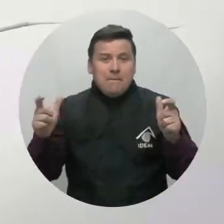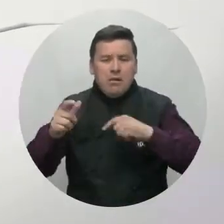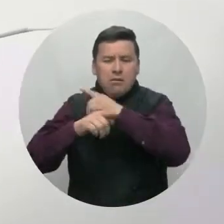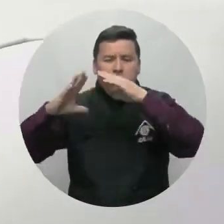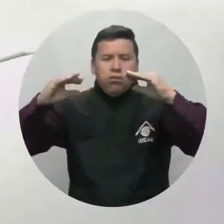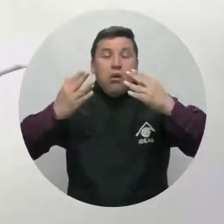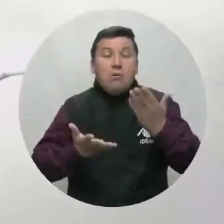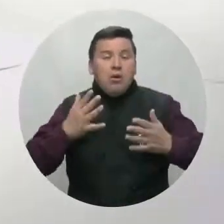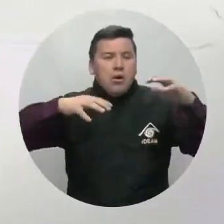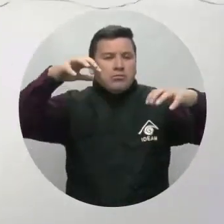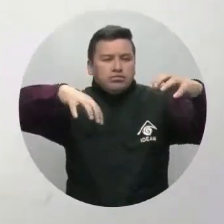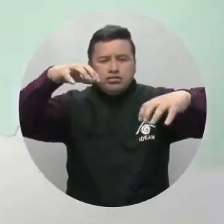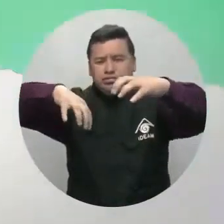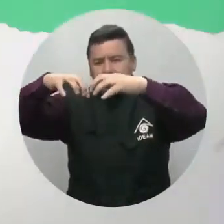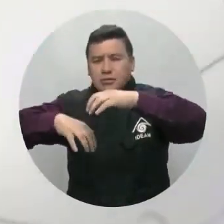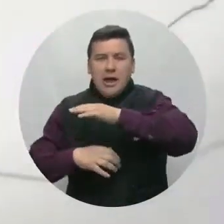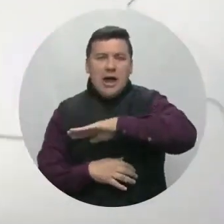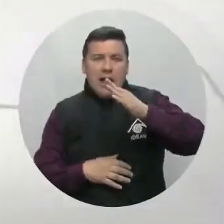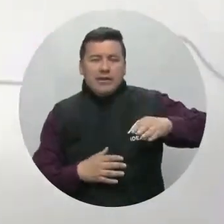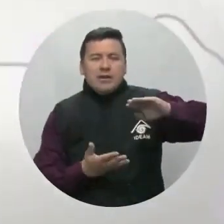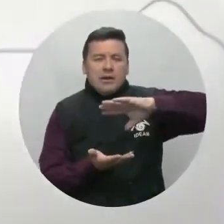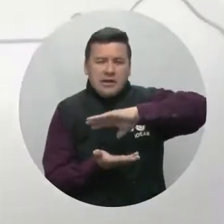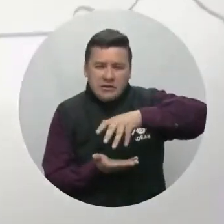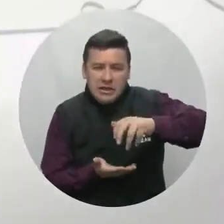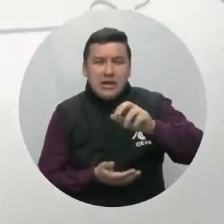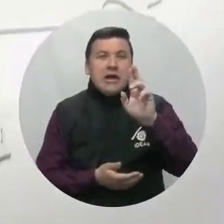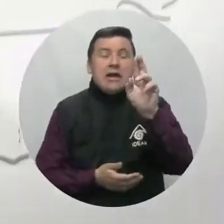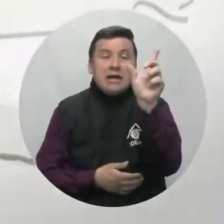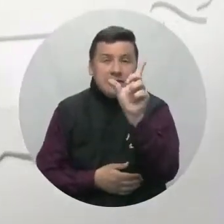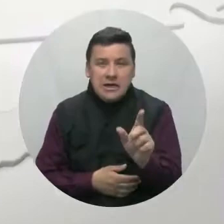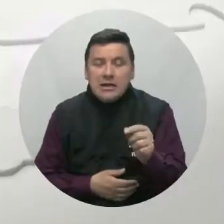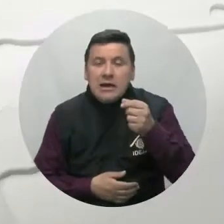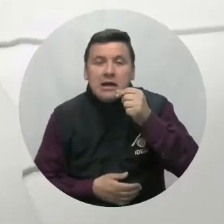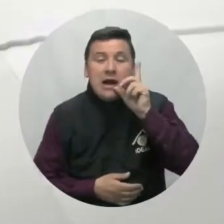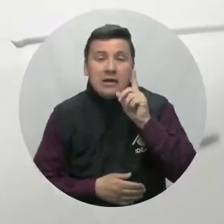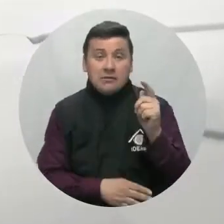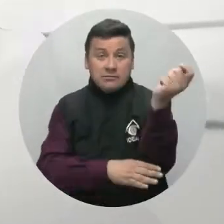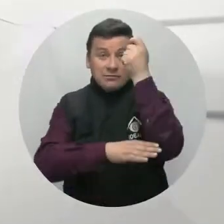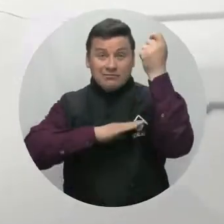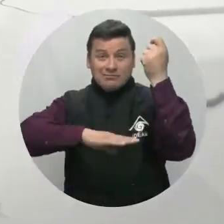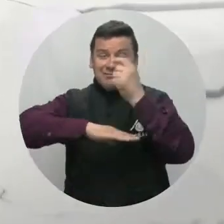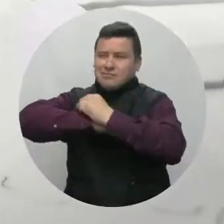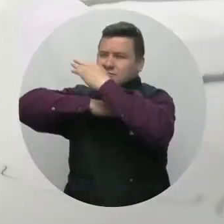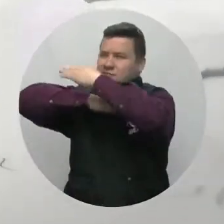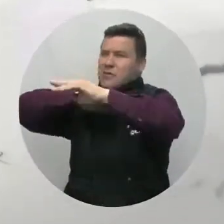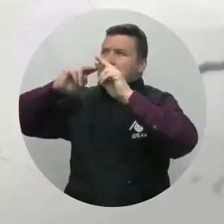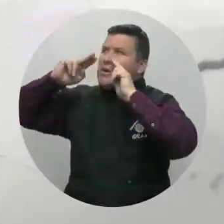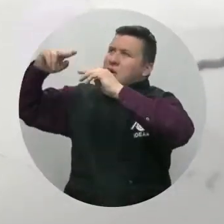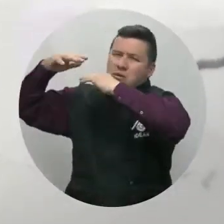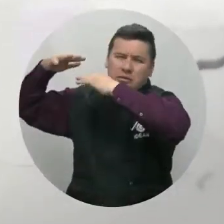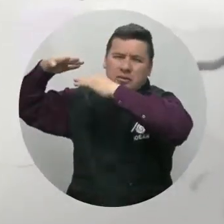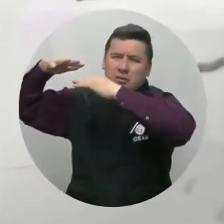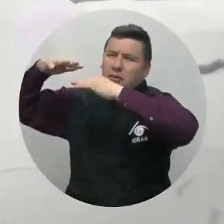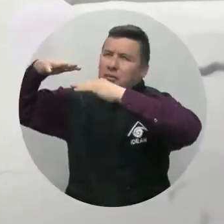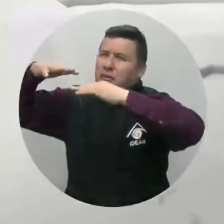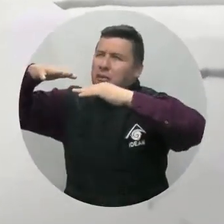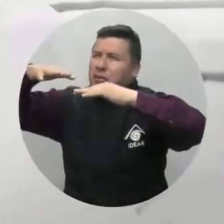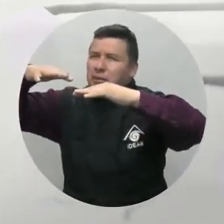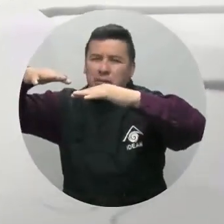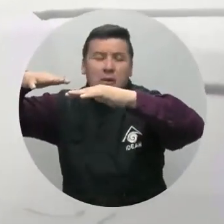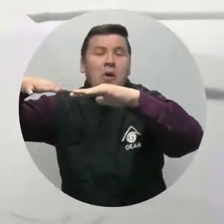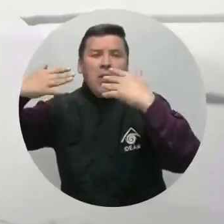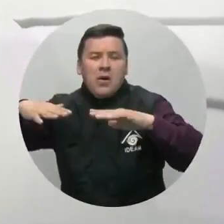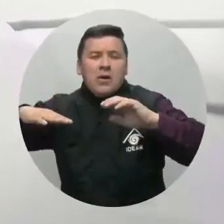mayormente nublado con posibles lluvias en Antioquia, los Santanderes, Risaralda y Caldas. En los llanos orientales tenemos una capa de cielos bien nublados,